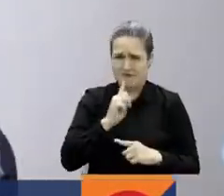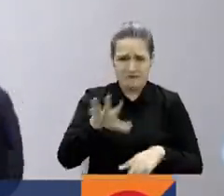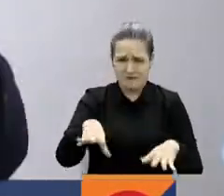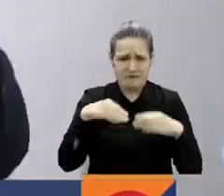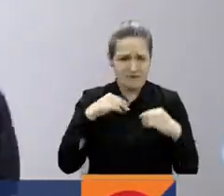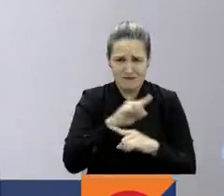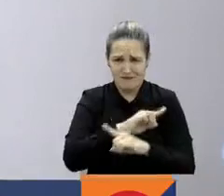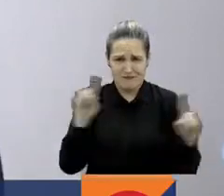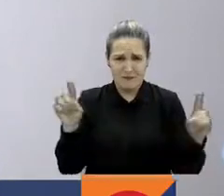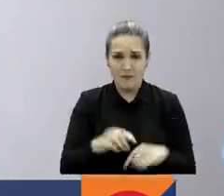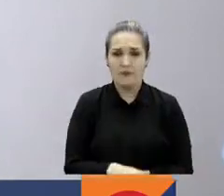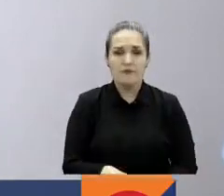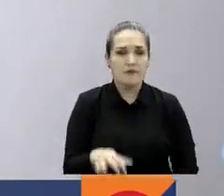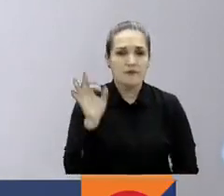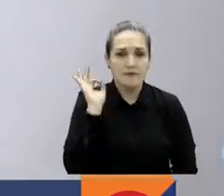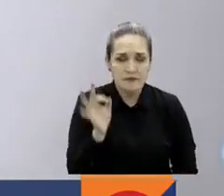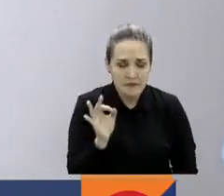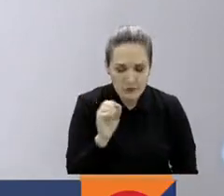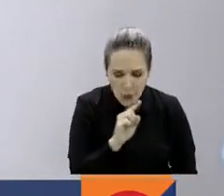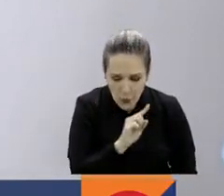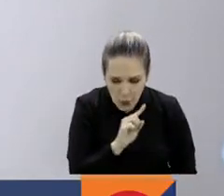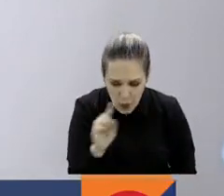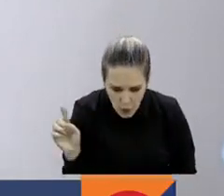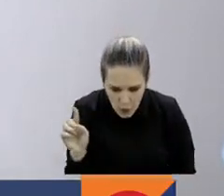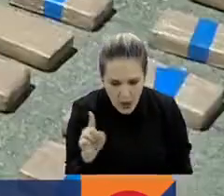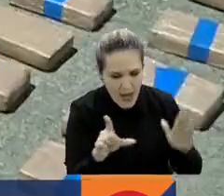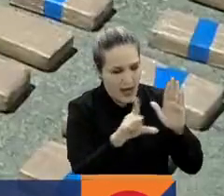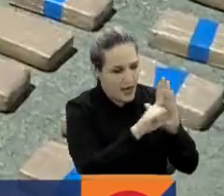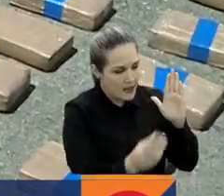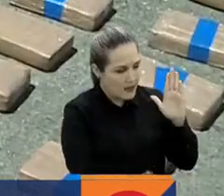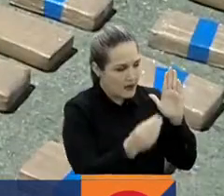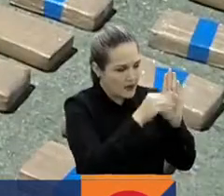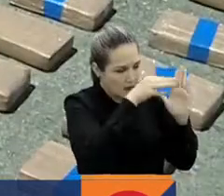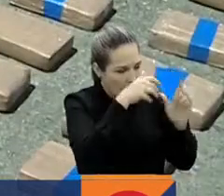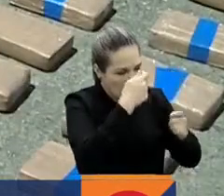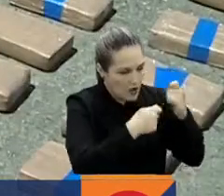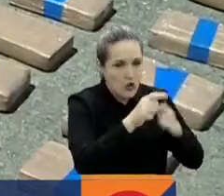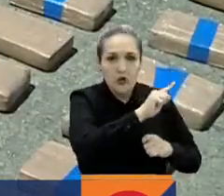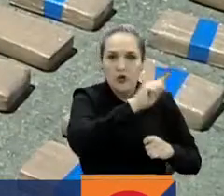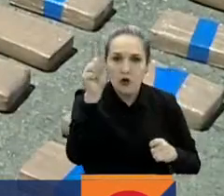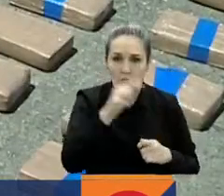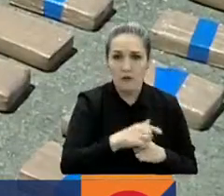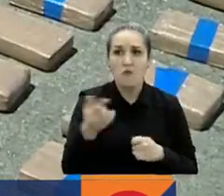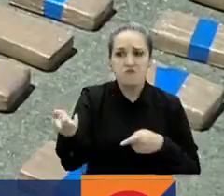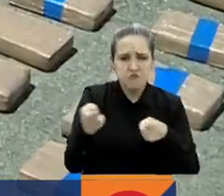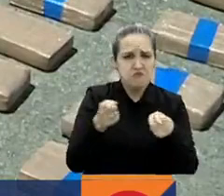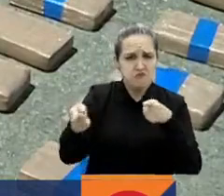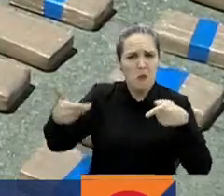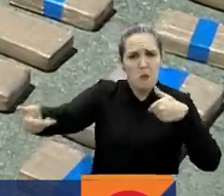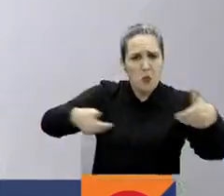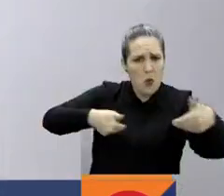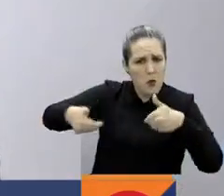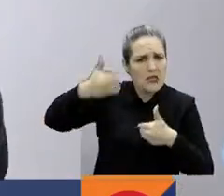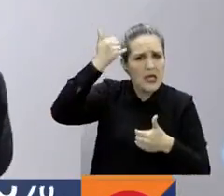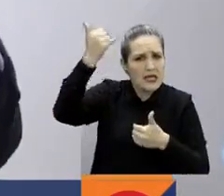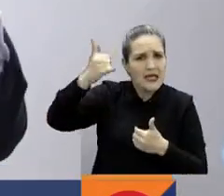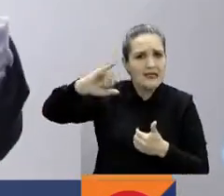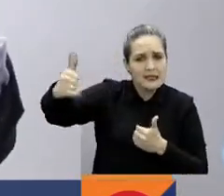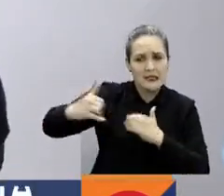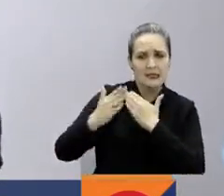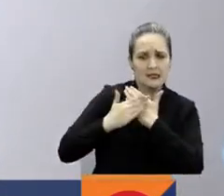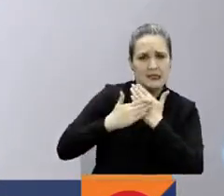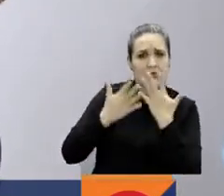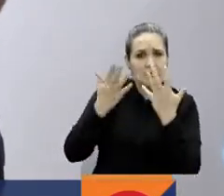Le aseguro que no vamos a legalizar el tráfico de cocaína. Hay propuestas, hay iniciativas, hay